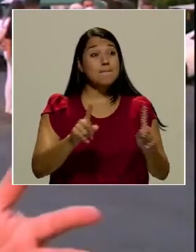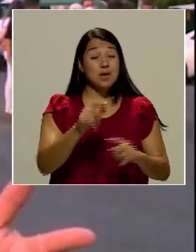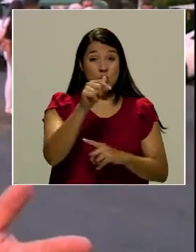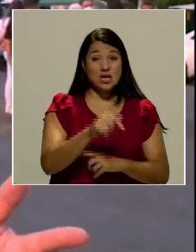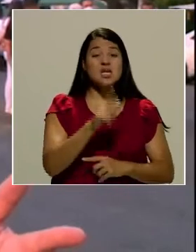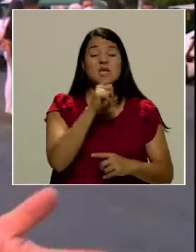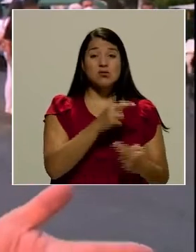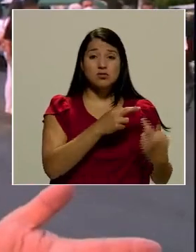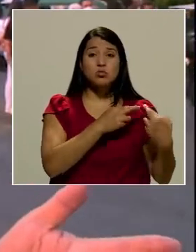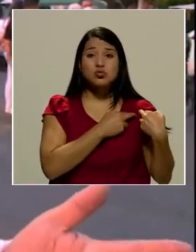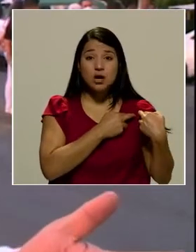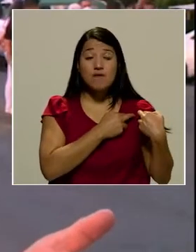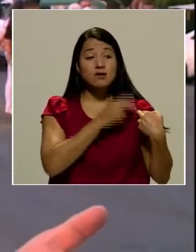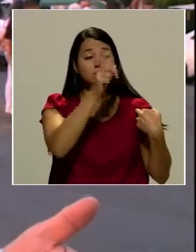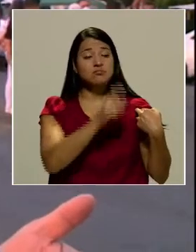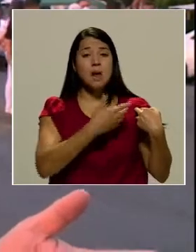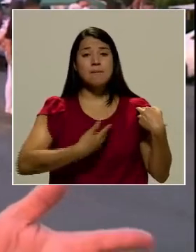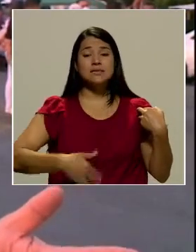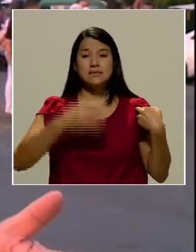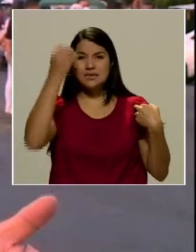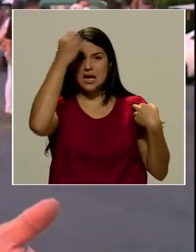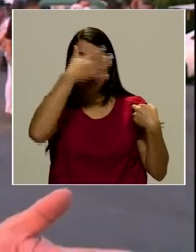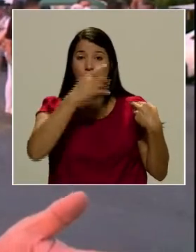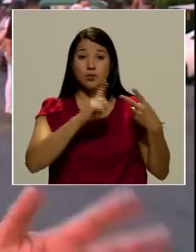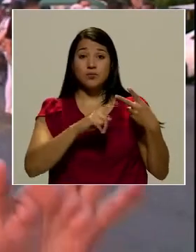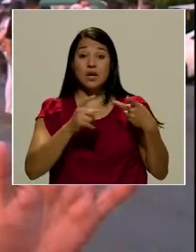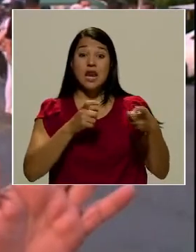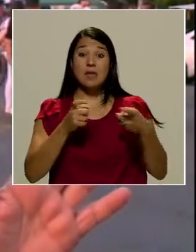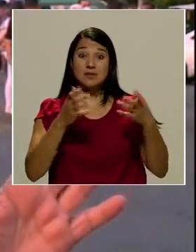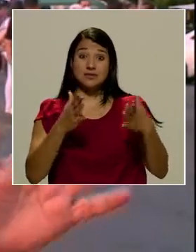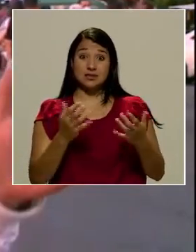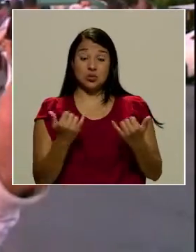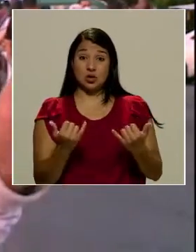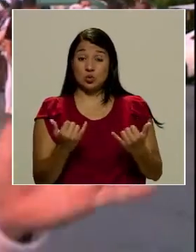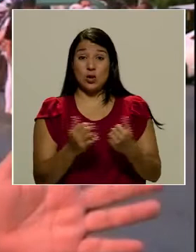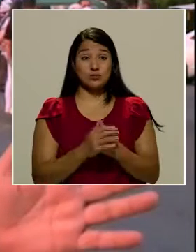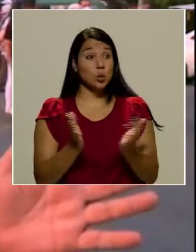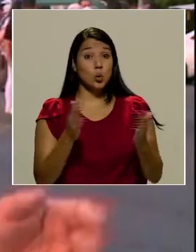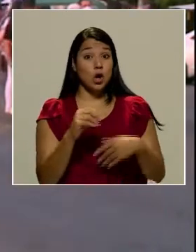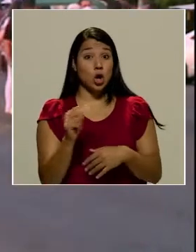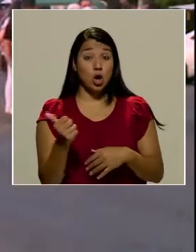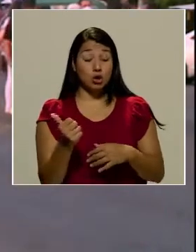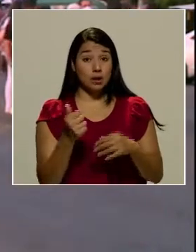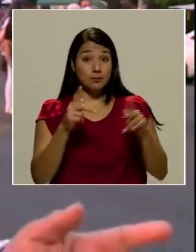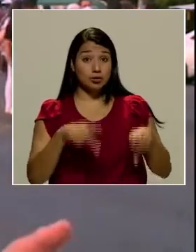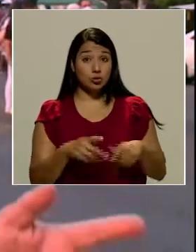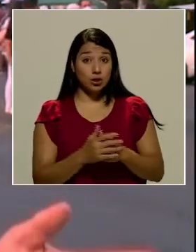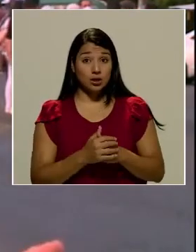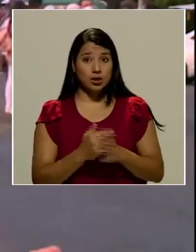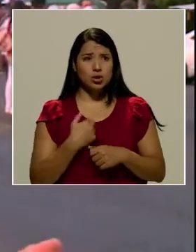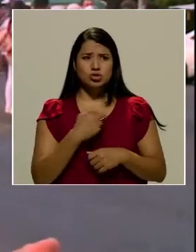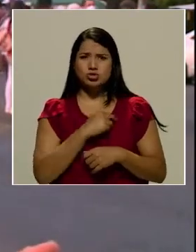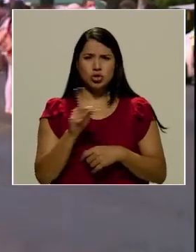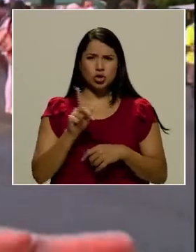esto se llama Carlos Alvarado y la administración del Bicentenario. No hay otro nombre. Nosotros no estamos aquí con